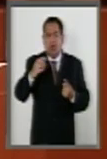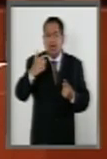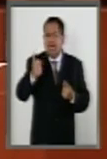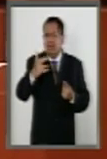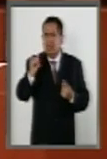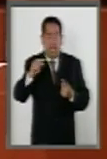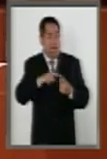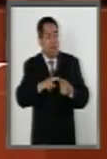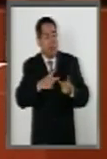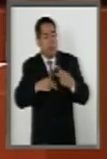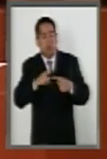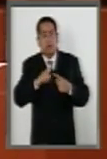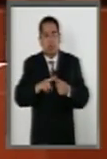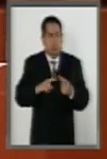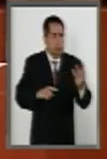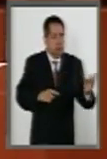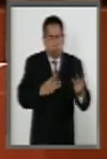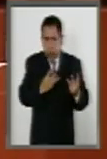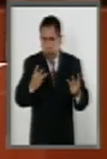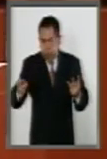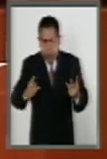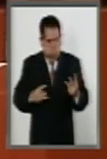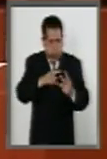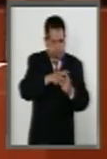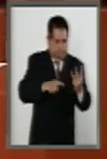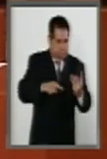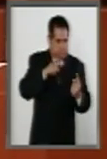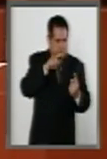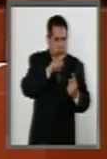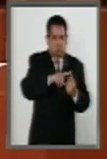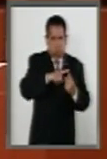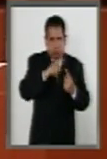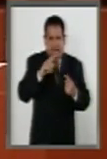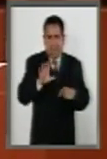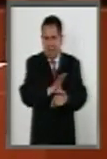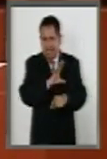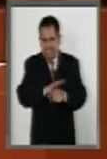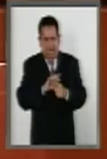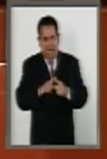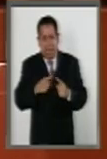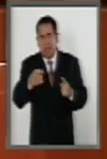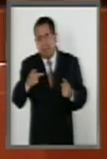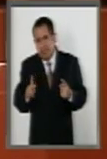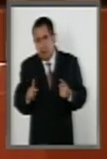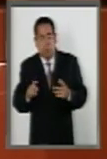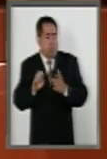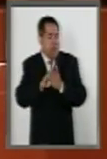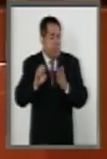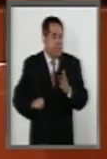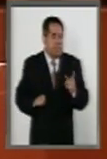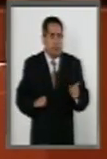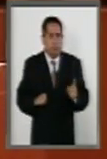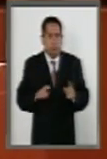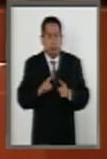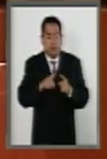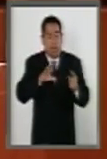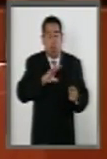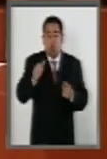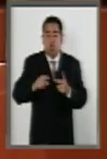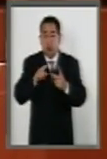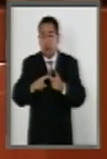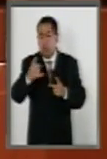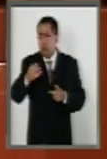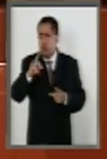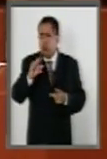que viene en una terna para la Comisión Reguladora de Energía, pero, por ejemplo, está otro,